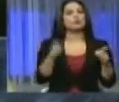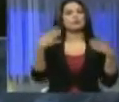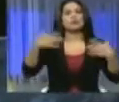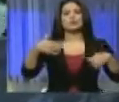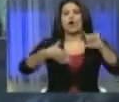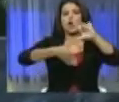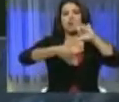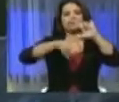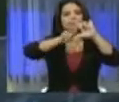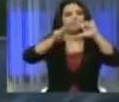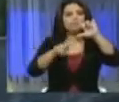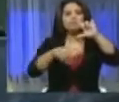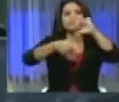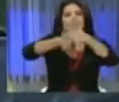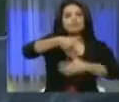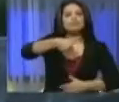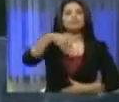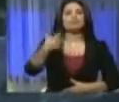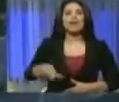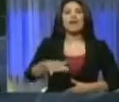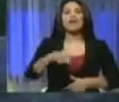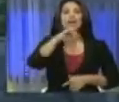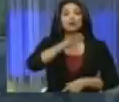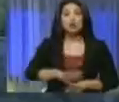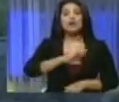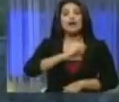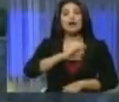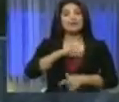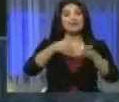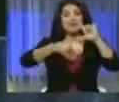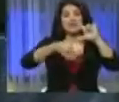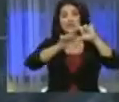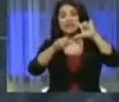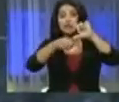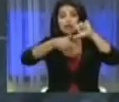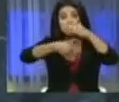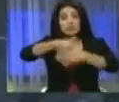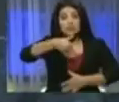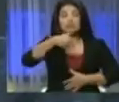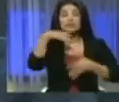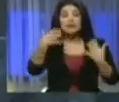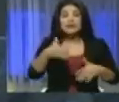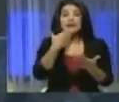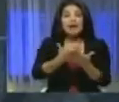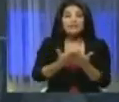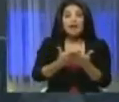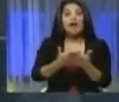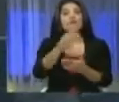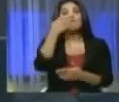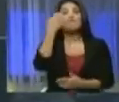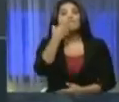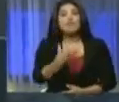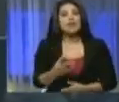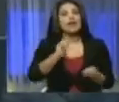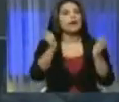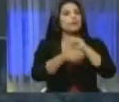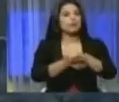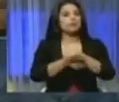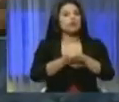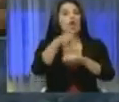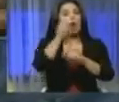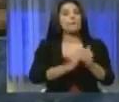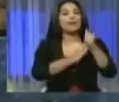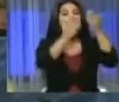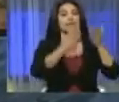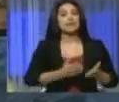La historia del Caribe y de América Latina es muy distinta en el antes y el después de un líder gigante